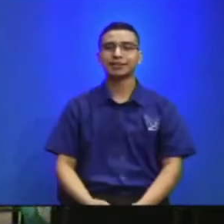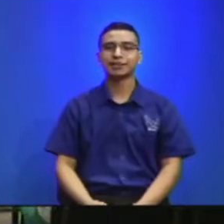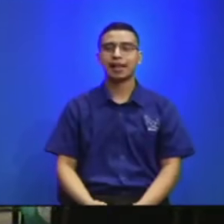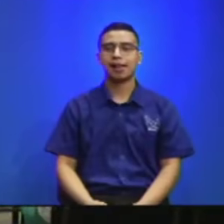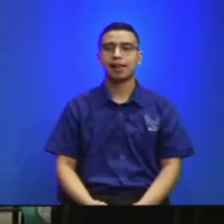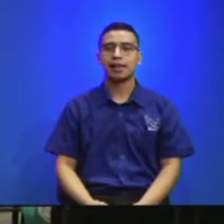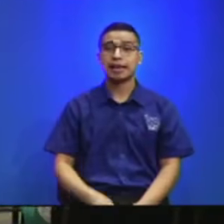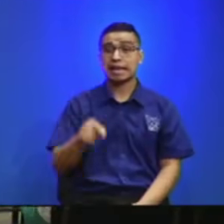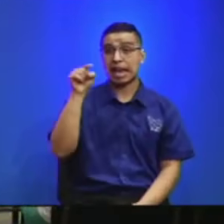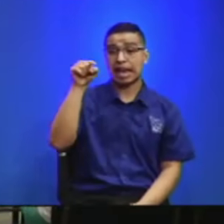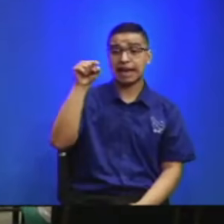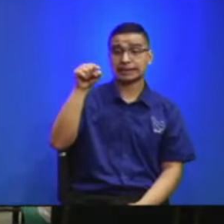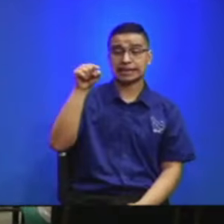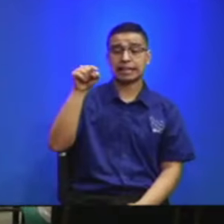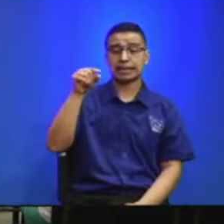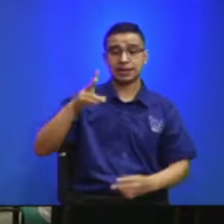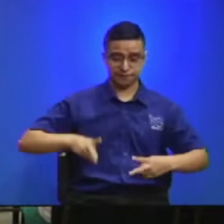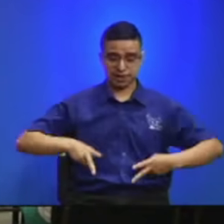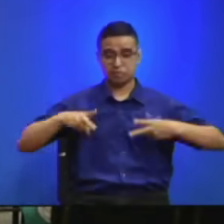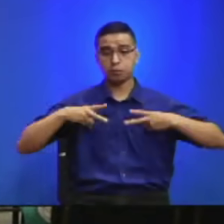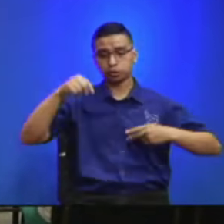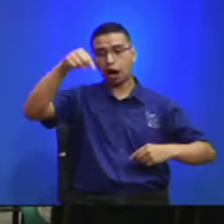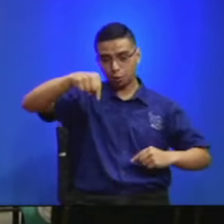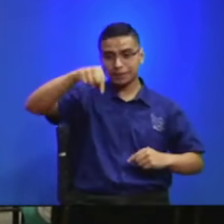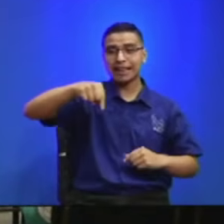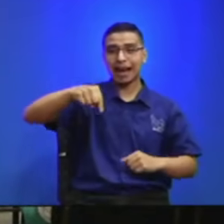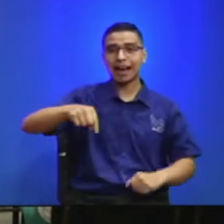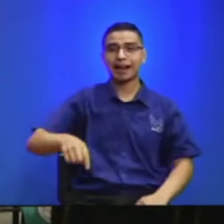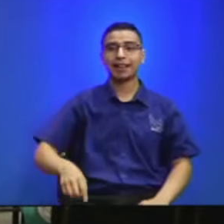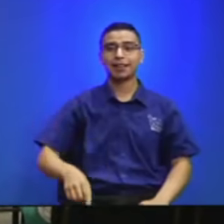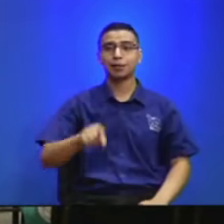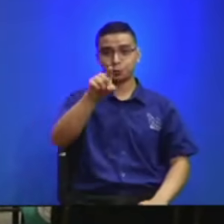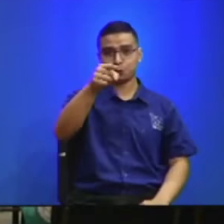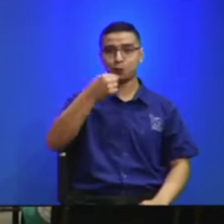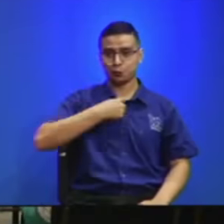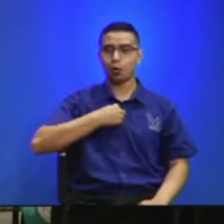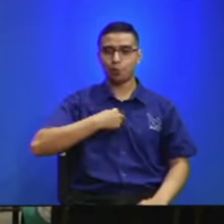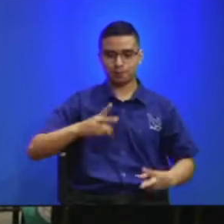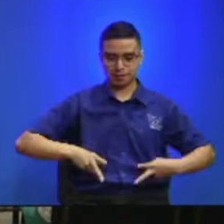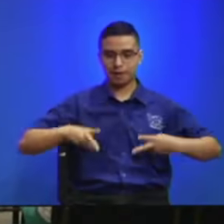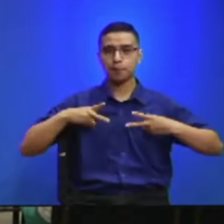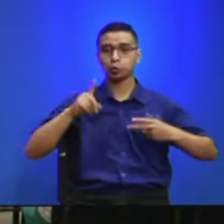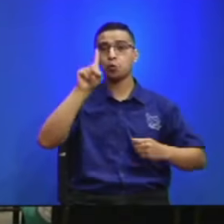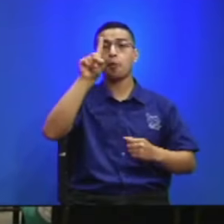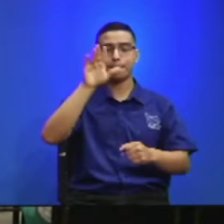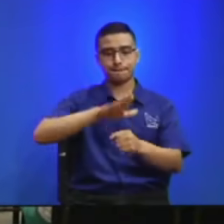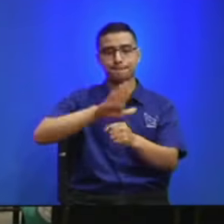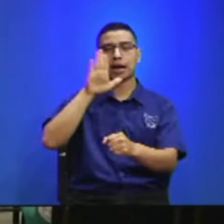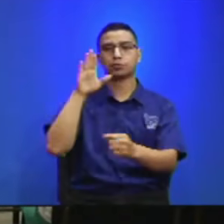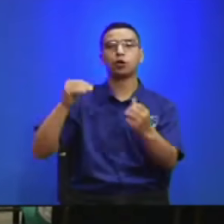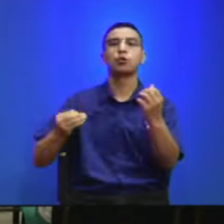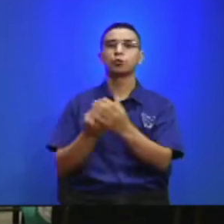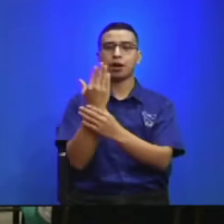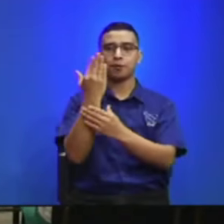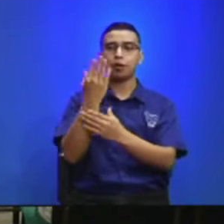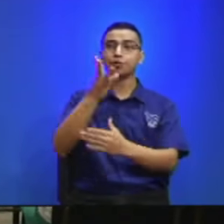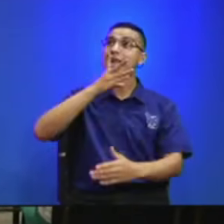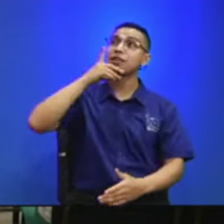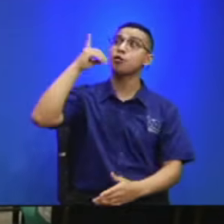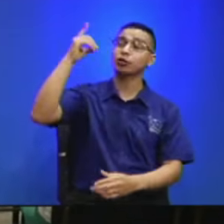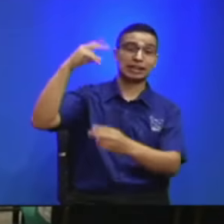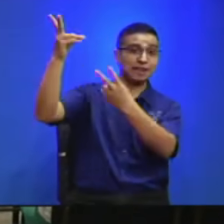que es el que nosotros estamos viviendo en el que nos entraron nosotros siquiera teníamos ese tipo de pactos de parte de dios